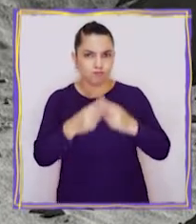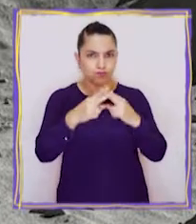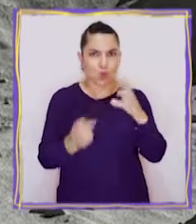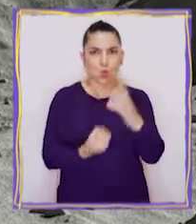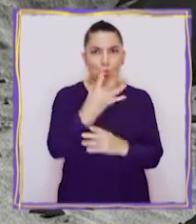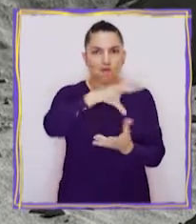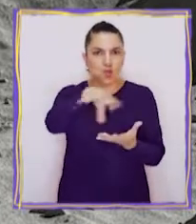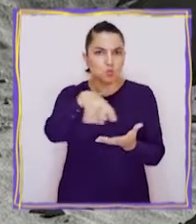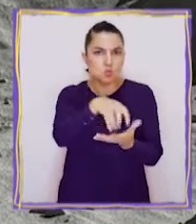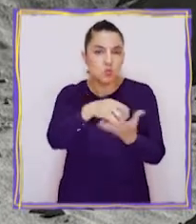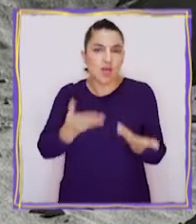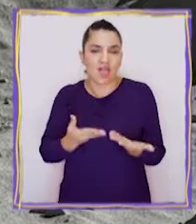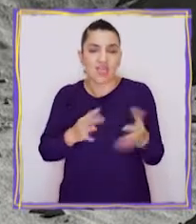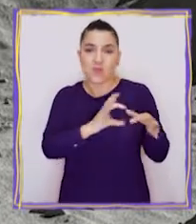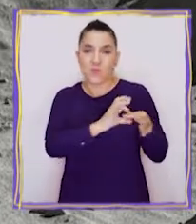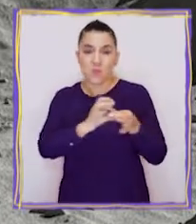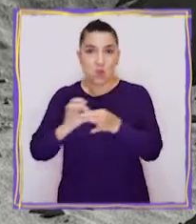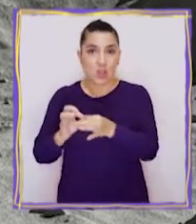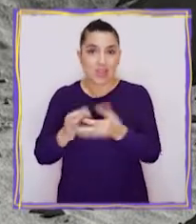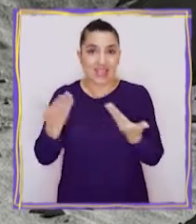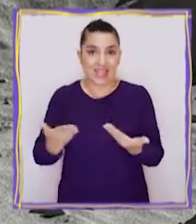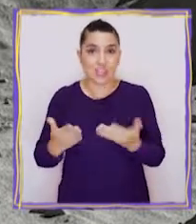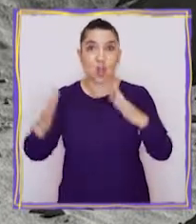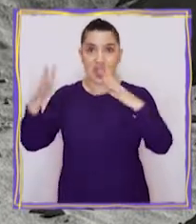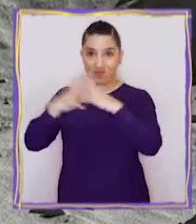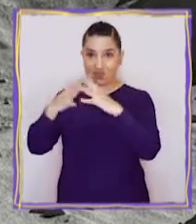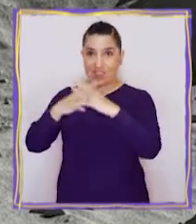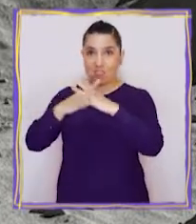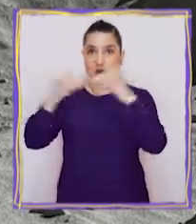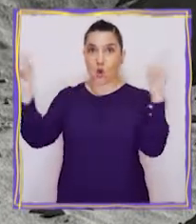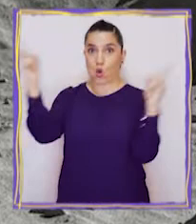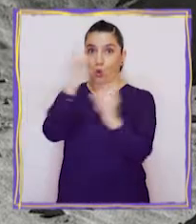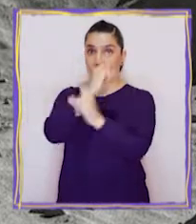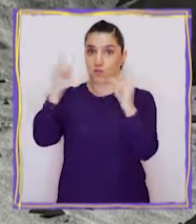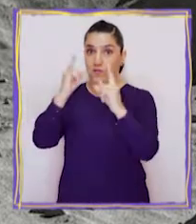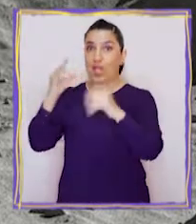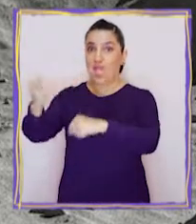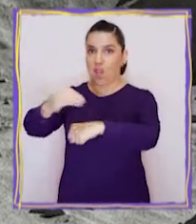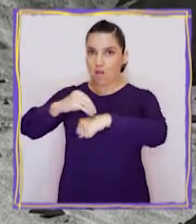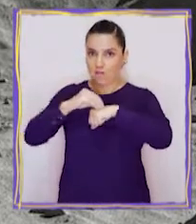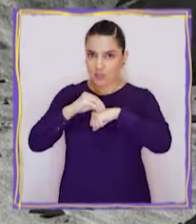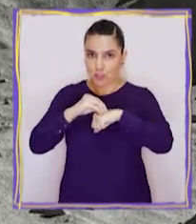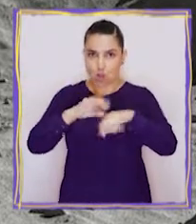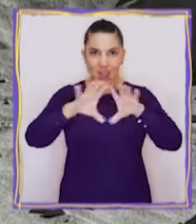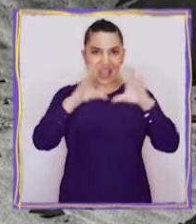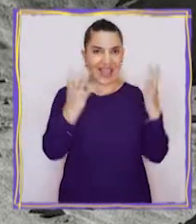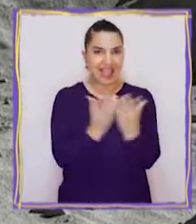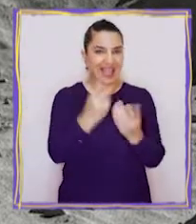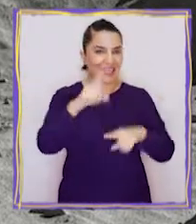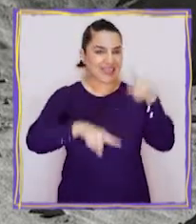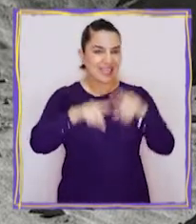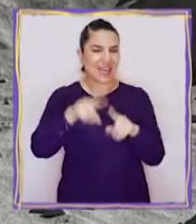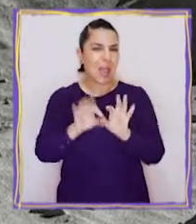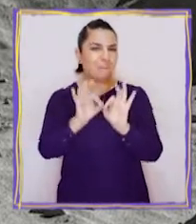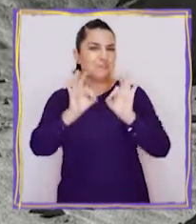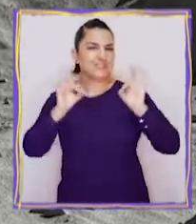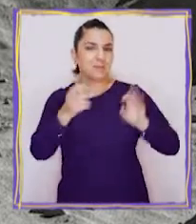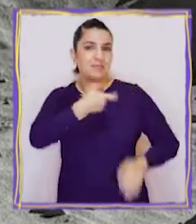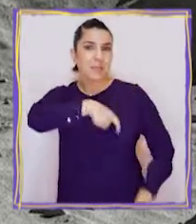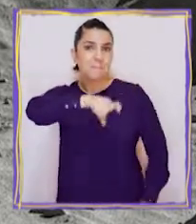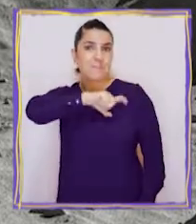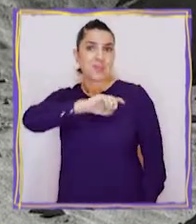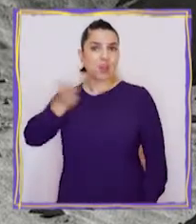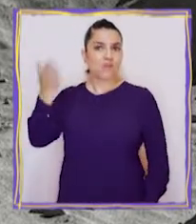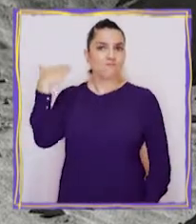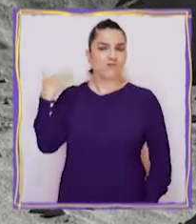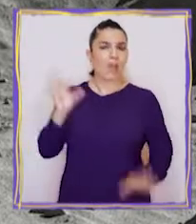cómo fundar nuevas ciudades. Es por eso que la Legión Intergaláctica me informó que en la Tierra, especialmente los españoles,